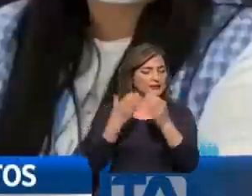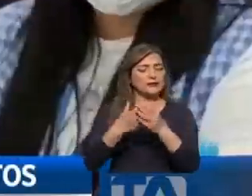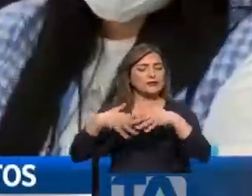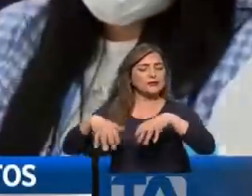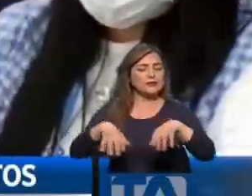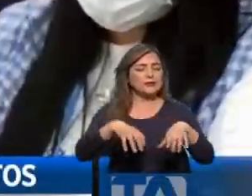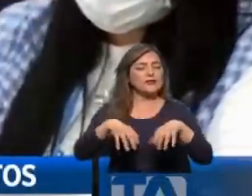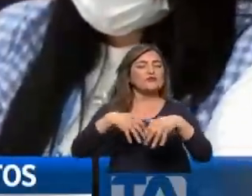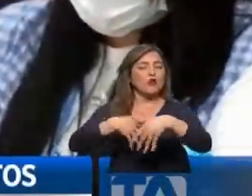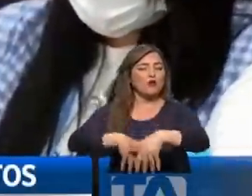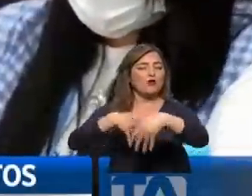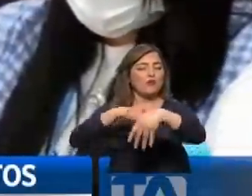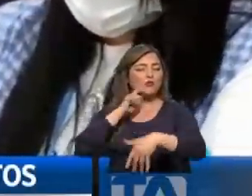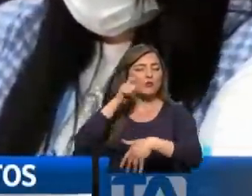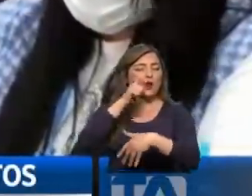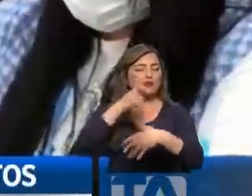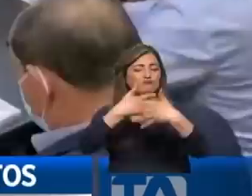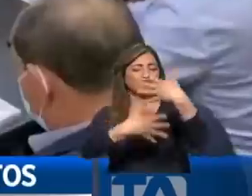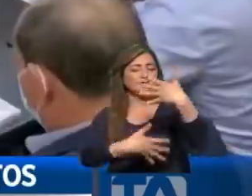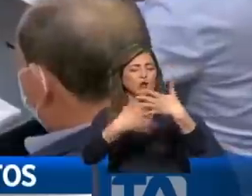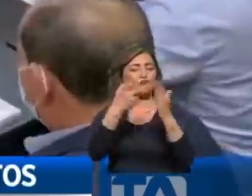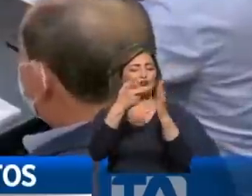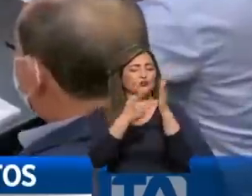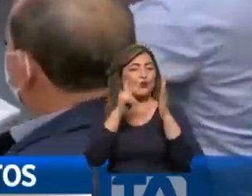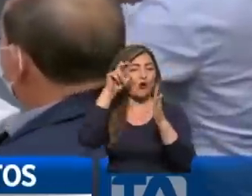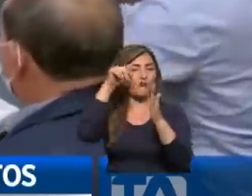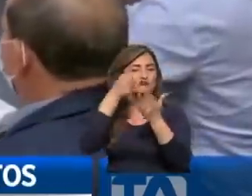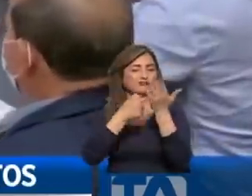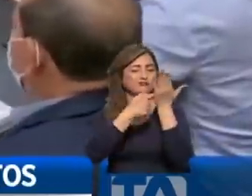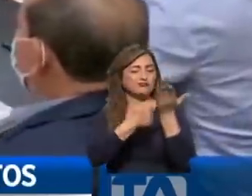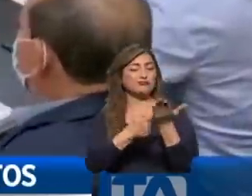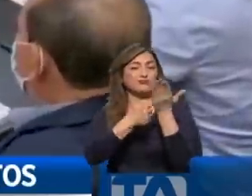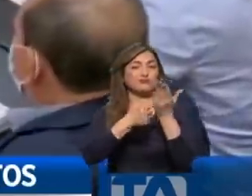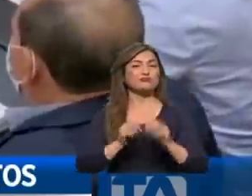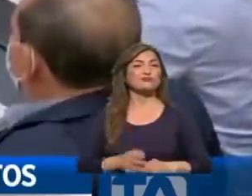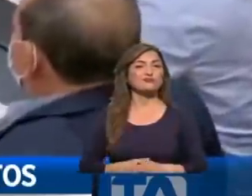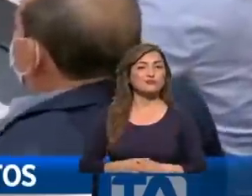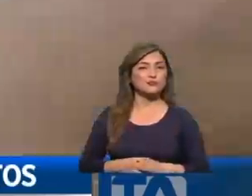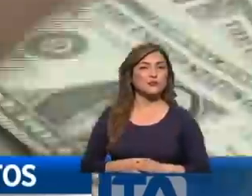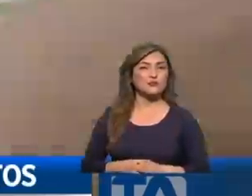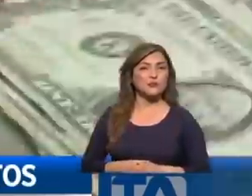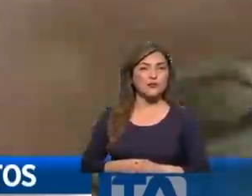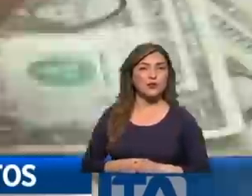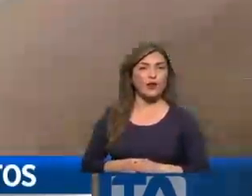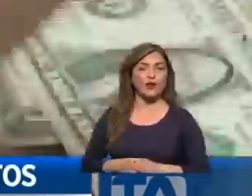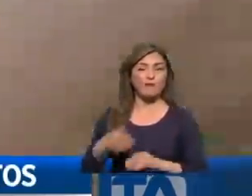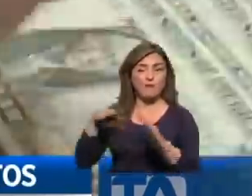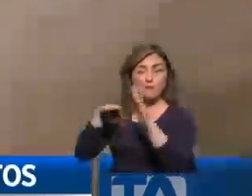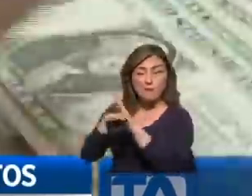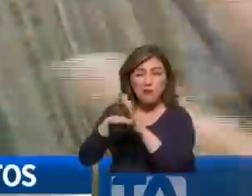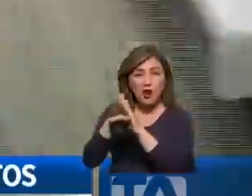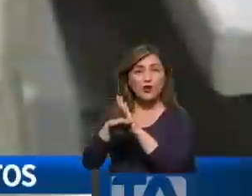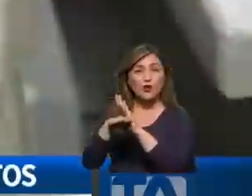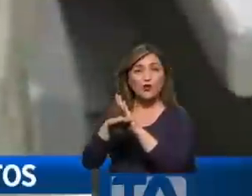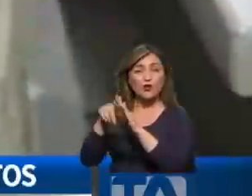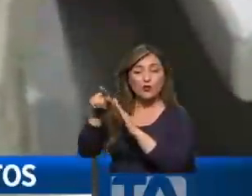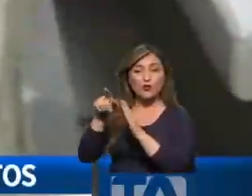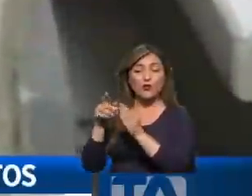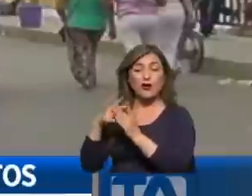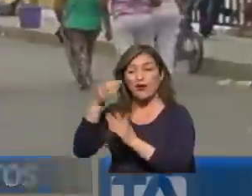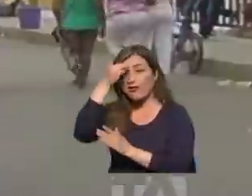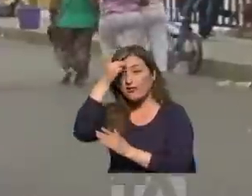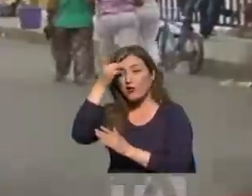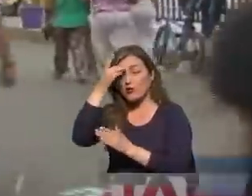Paro entregó 10 puntos para que el gobierno analice, entre ellos, que las entidades financieras flexibilicen los créditos para cumplir con las